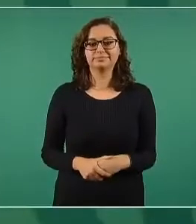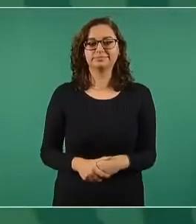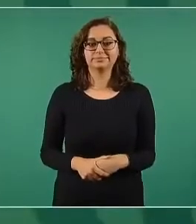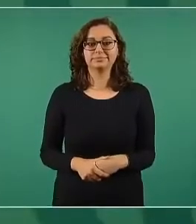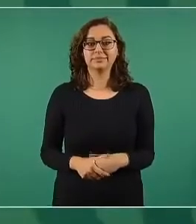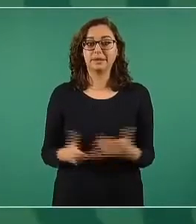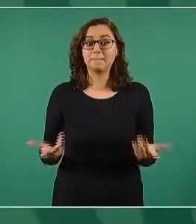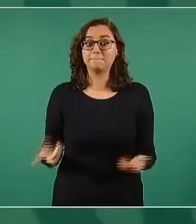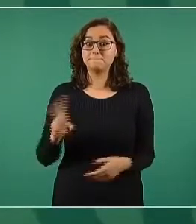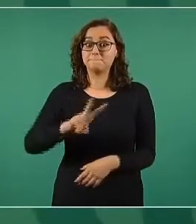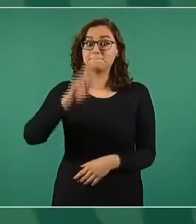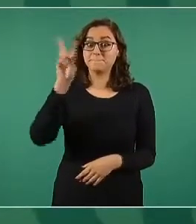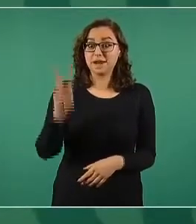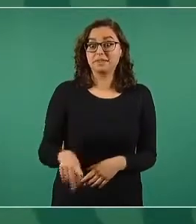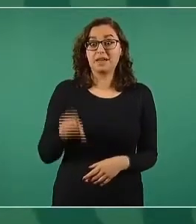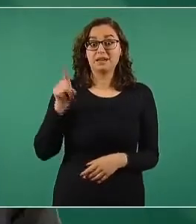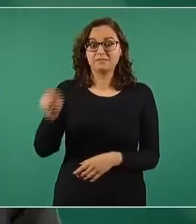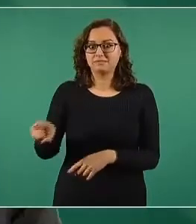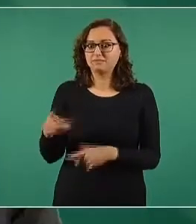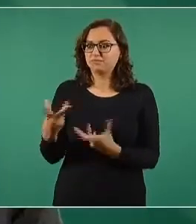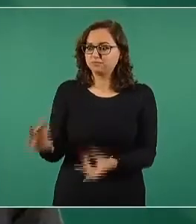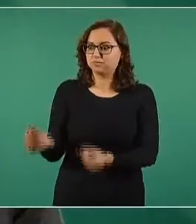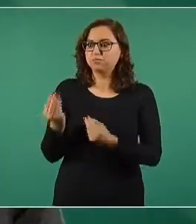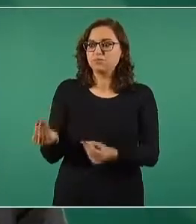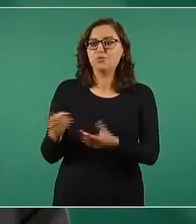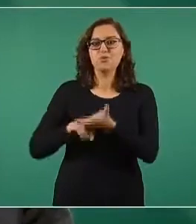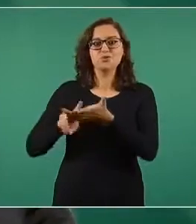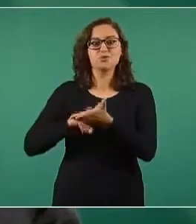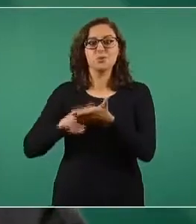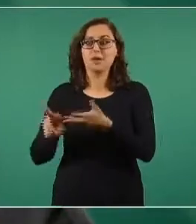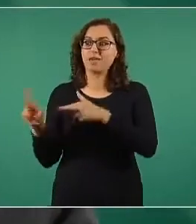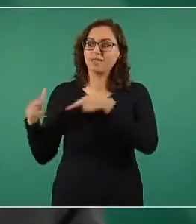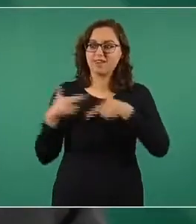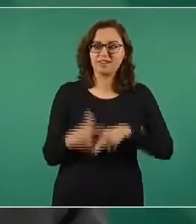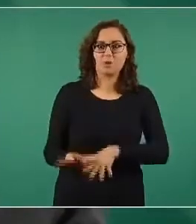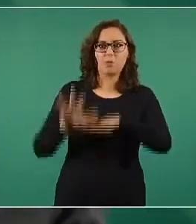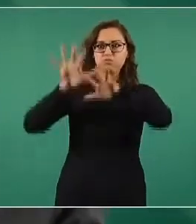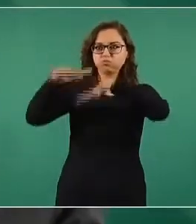los ríos se desbordan y el calor